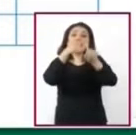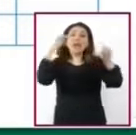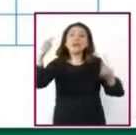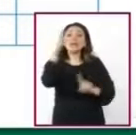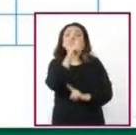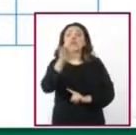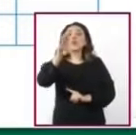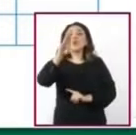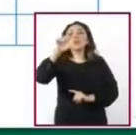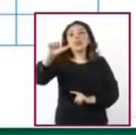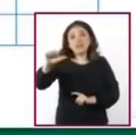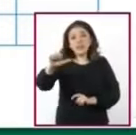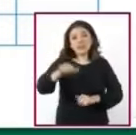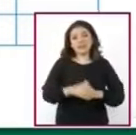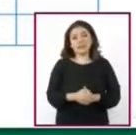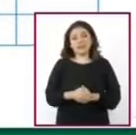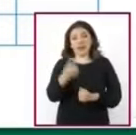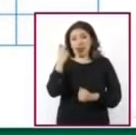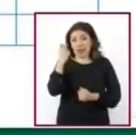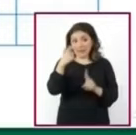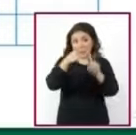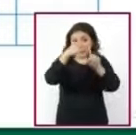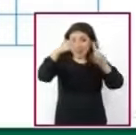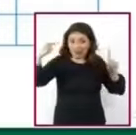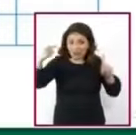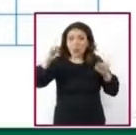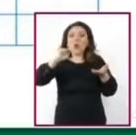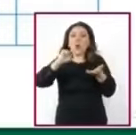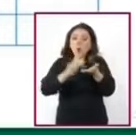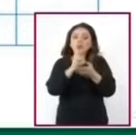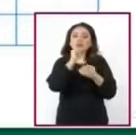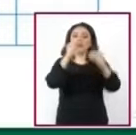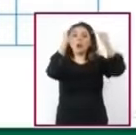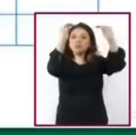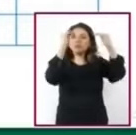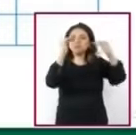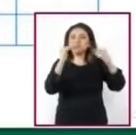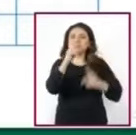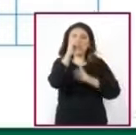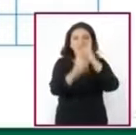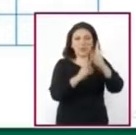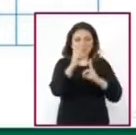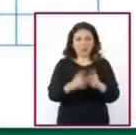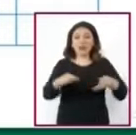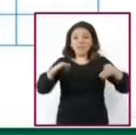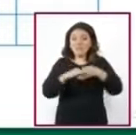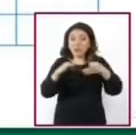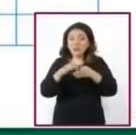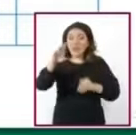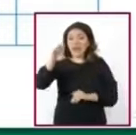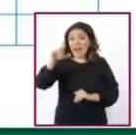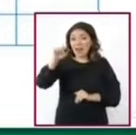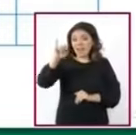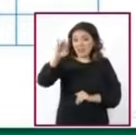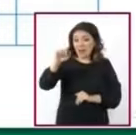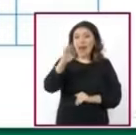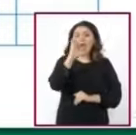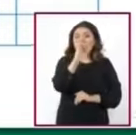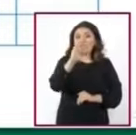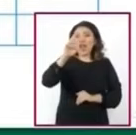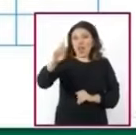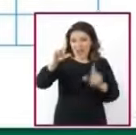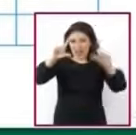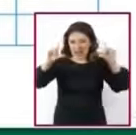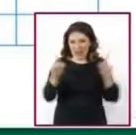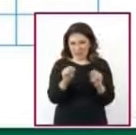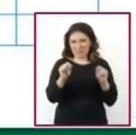entre 196. Esta división se repite con los demás deportes. La frecuencia relativa, o